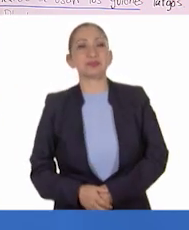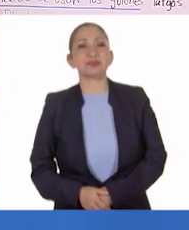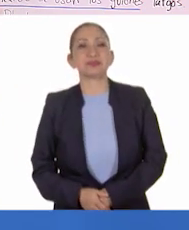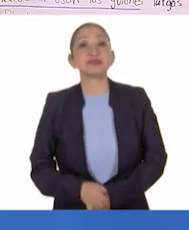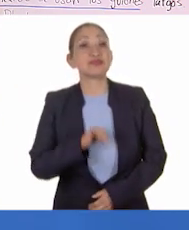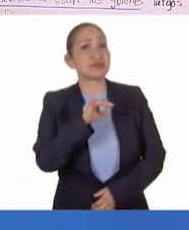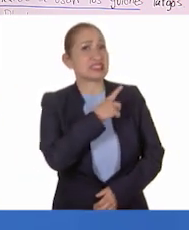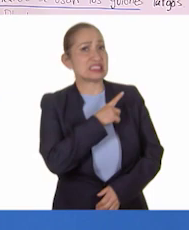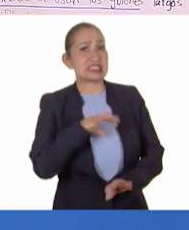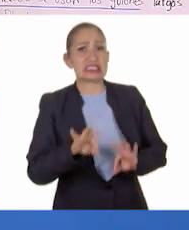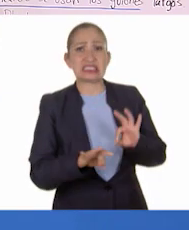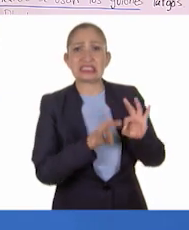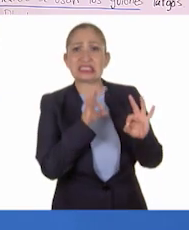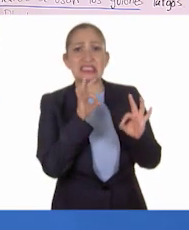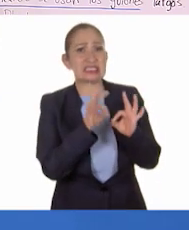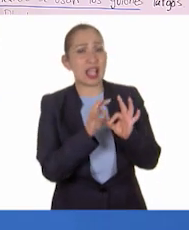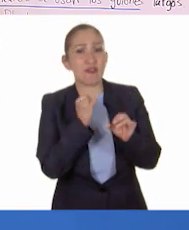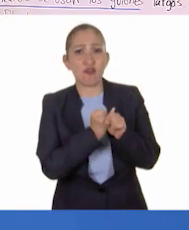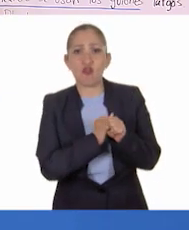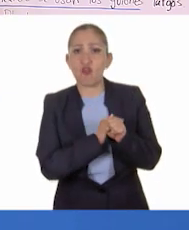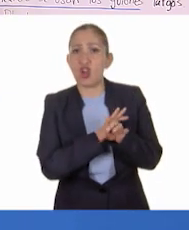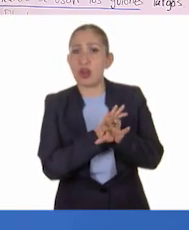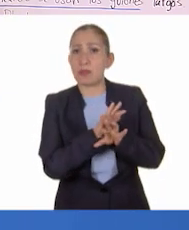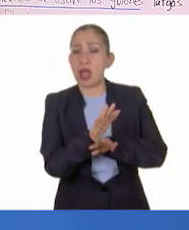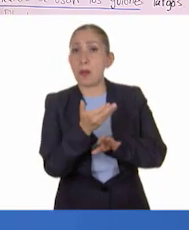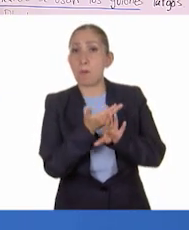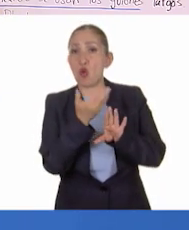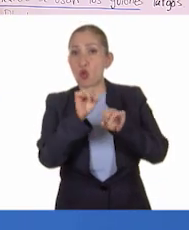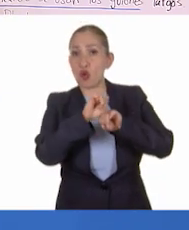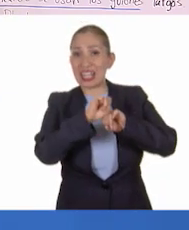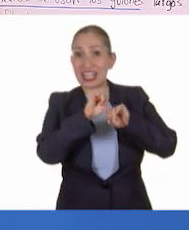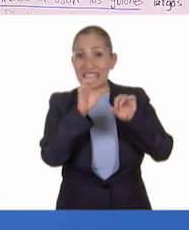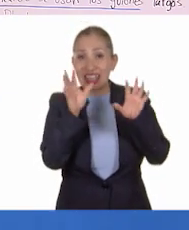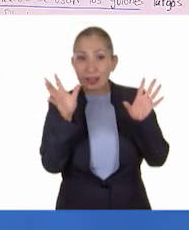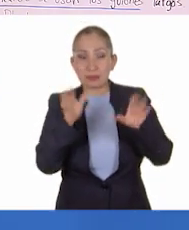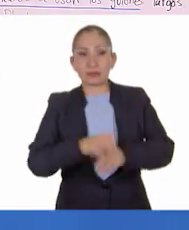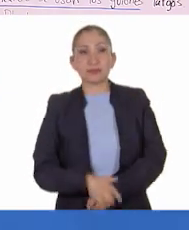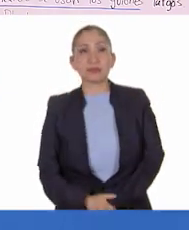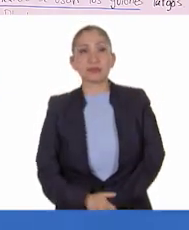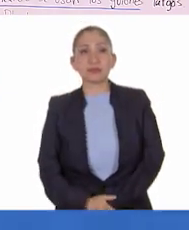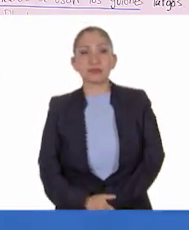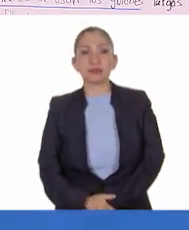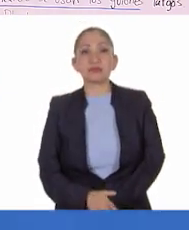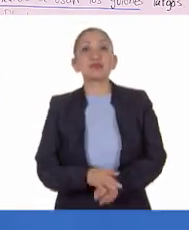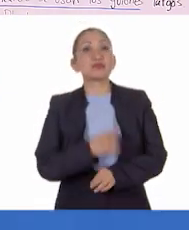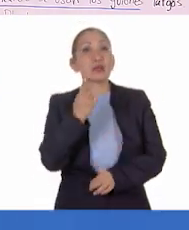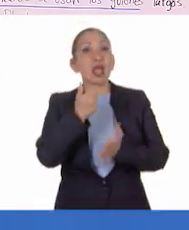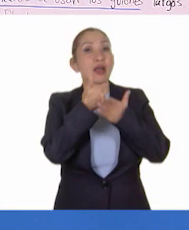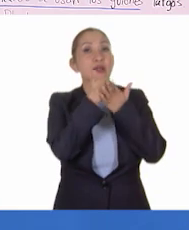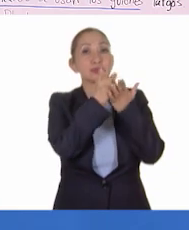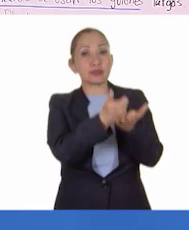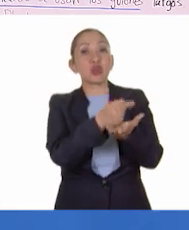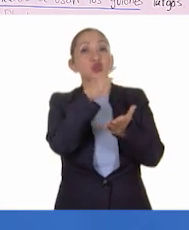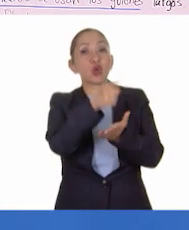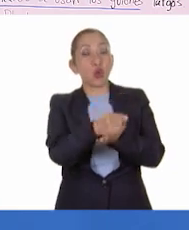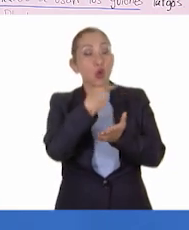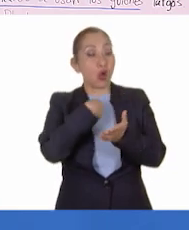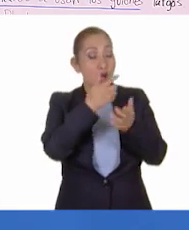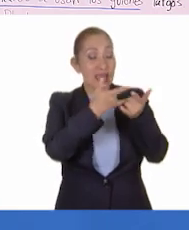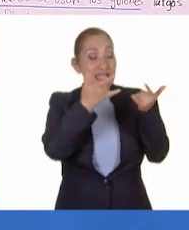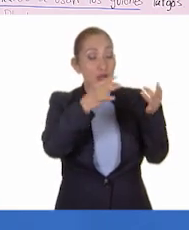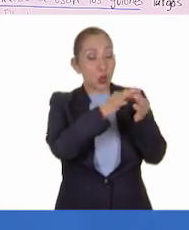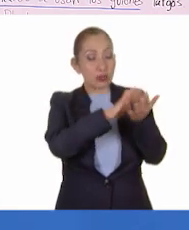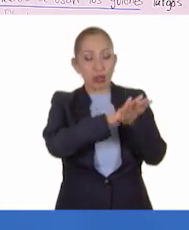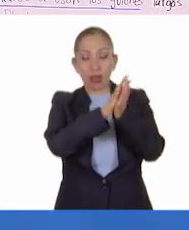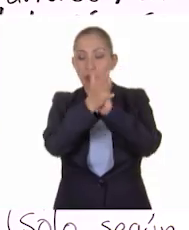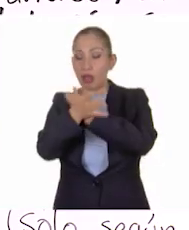tiene que quedar esta información muy clara porque te va a ayudar a hacer la adaptación de tu